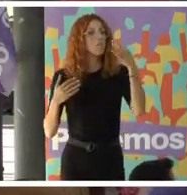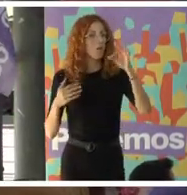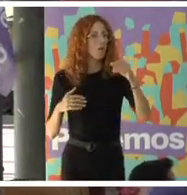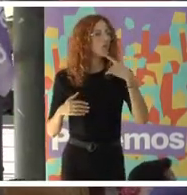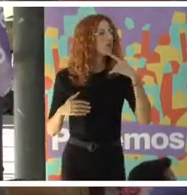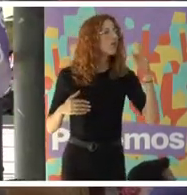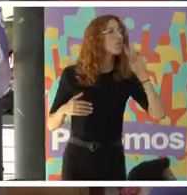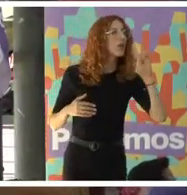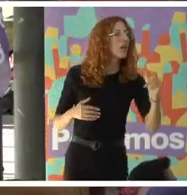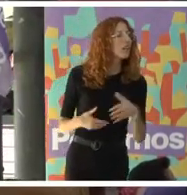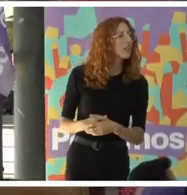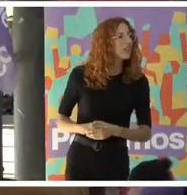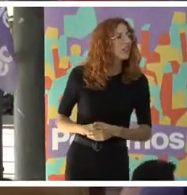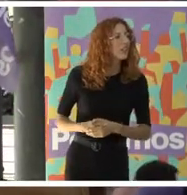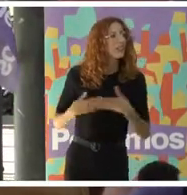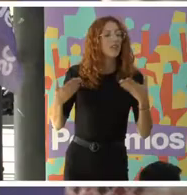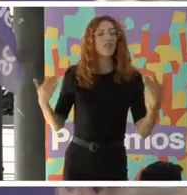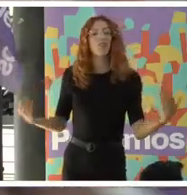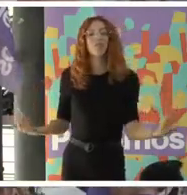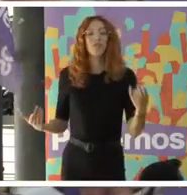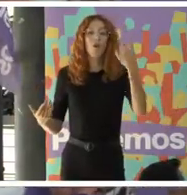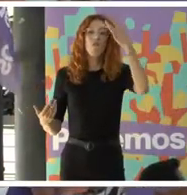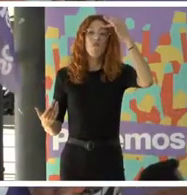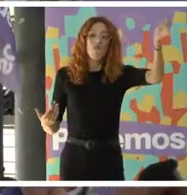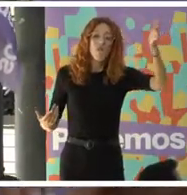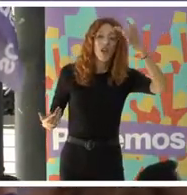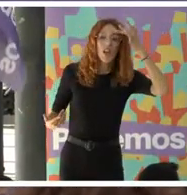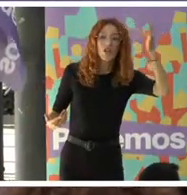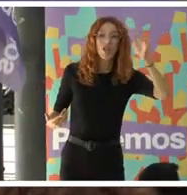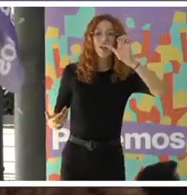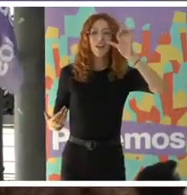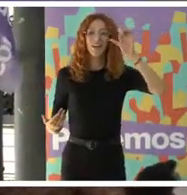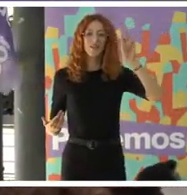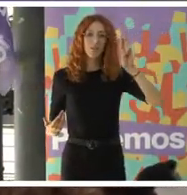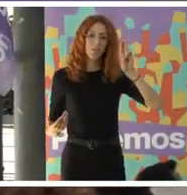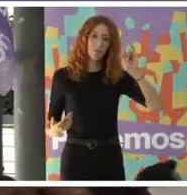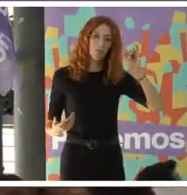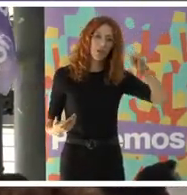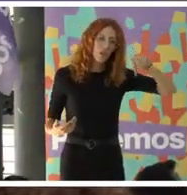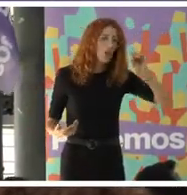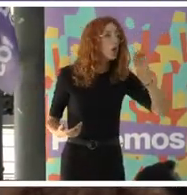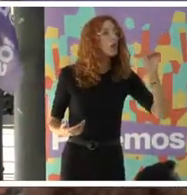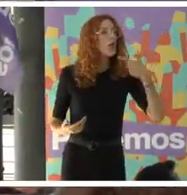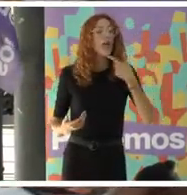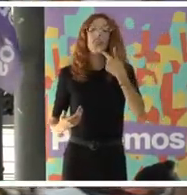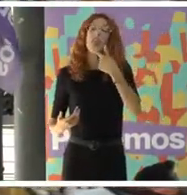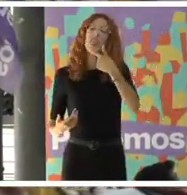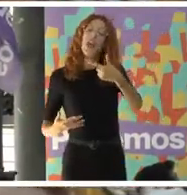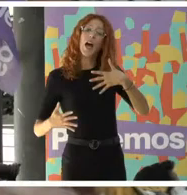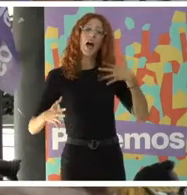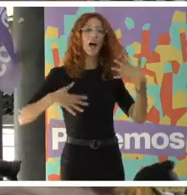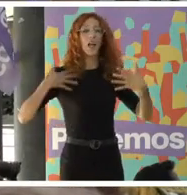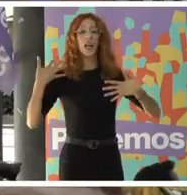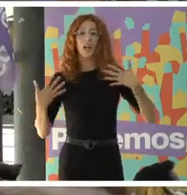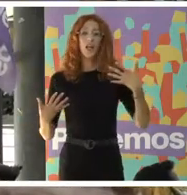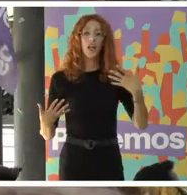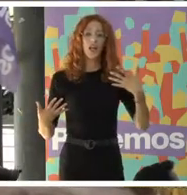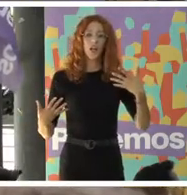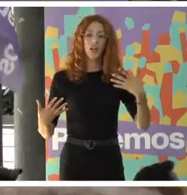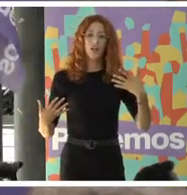Mirad, había un filósofo, Spinoza, que decía que